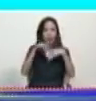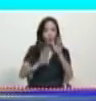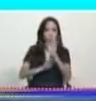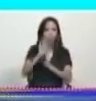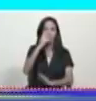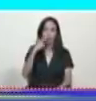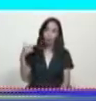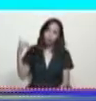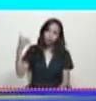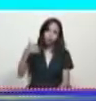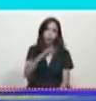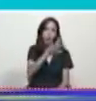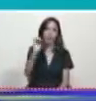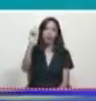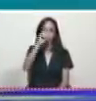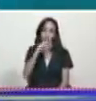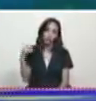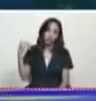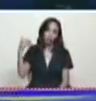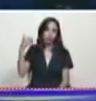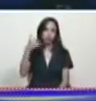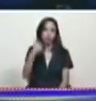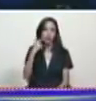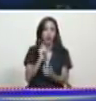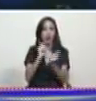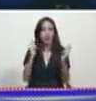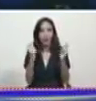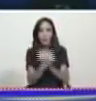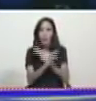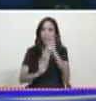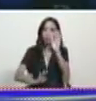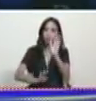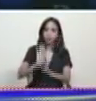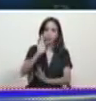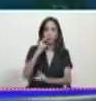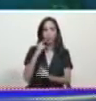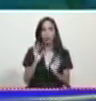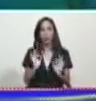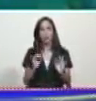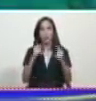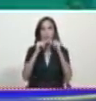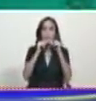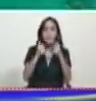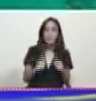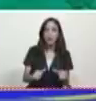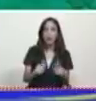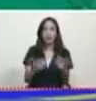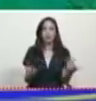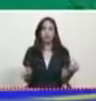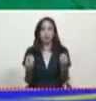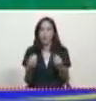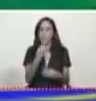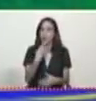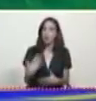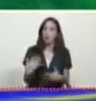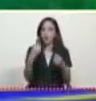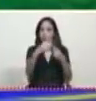500 años y que tiene piezas hermosas que entregar